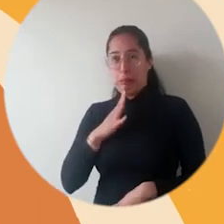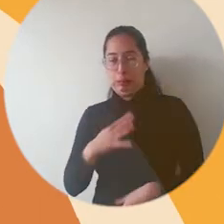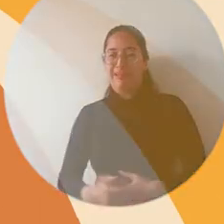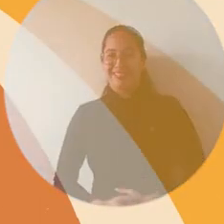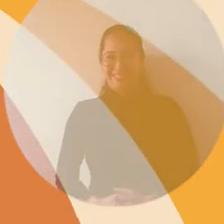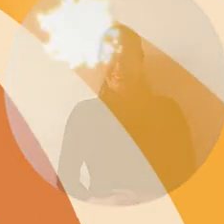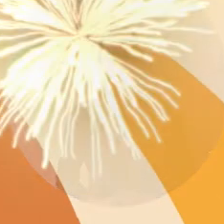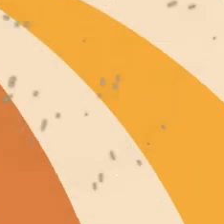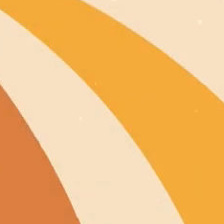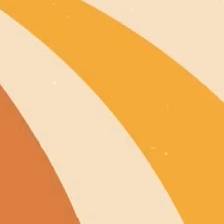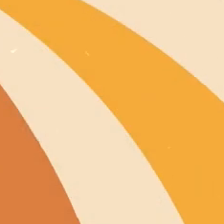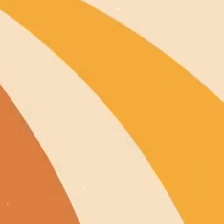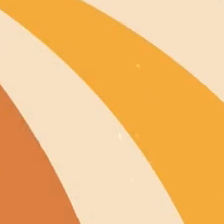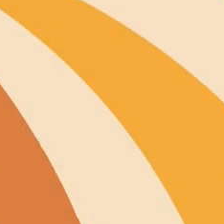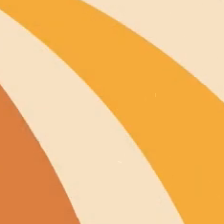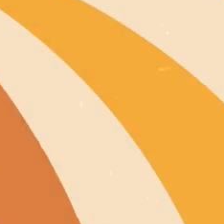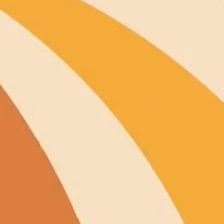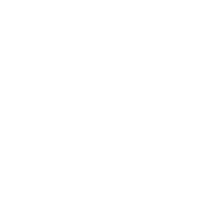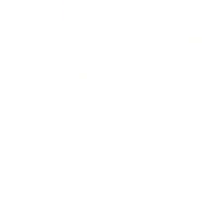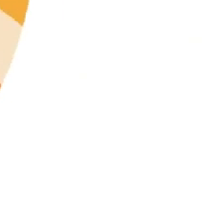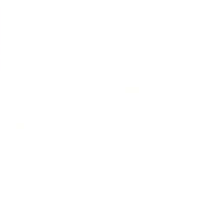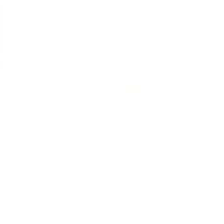Universidad del Magdalena, aún más incluyente e innovadora.